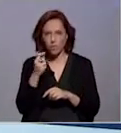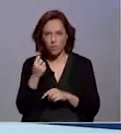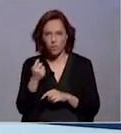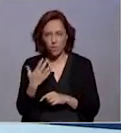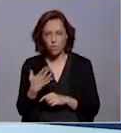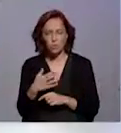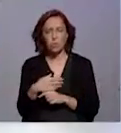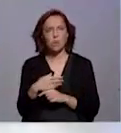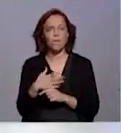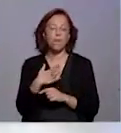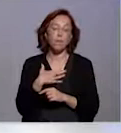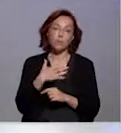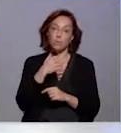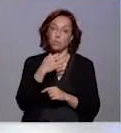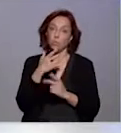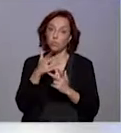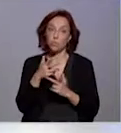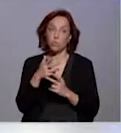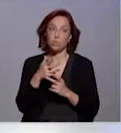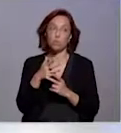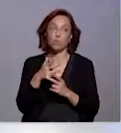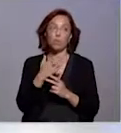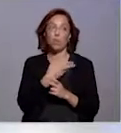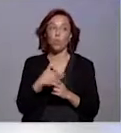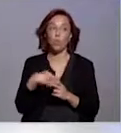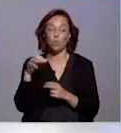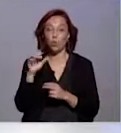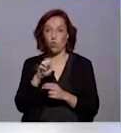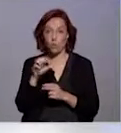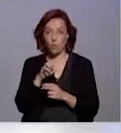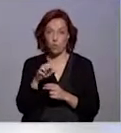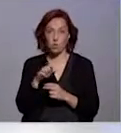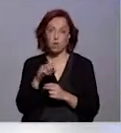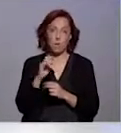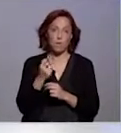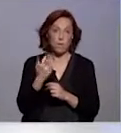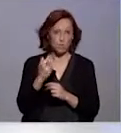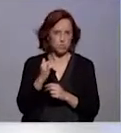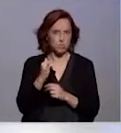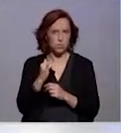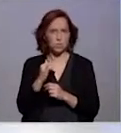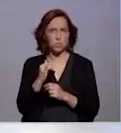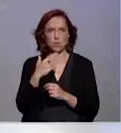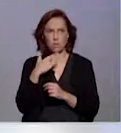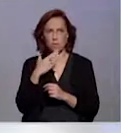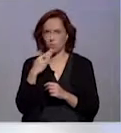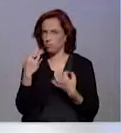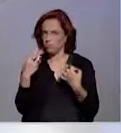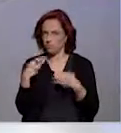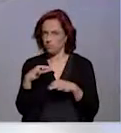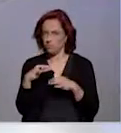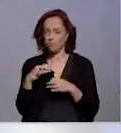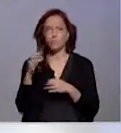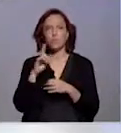monitores yo te diría que en general los empresarios de puntas de primera línea si lo valoran y lo tienen clarísimo y